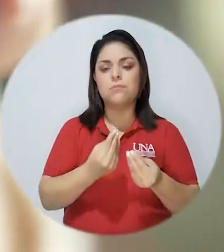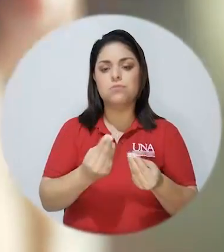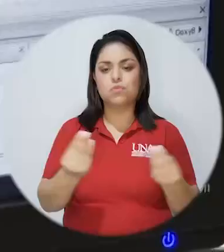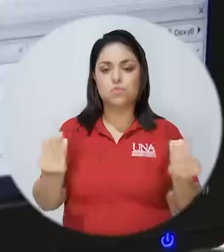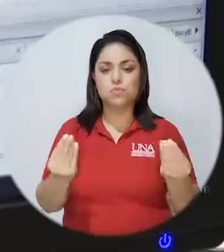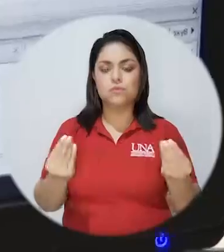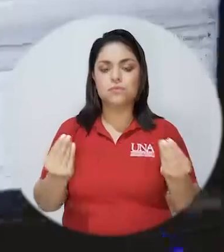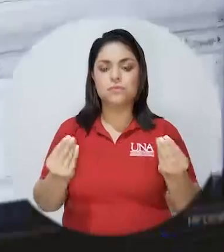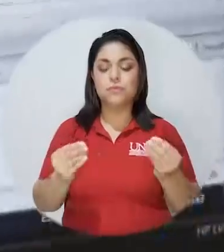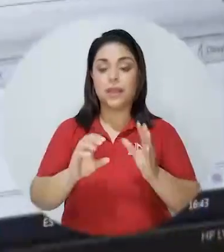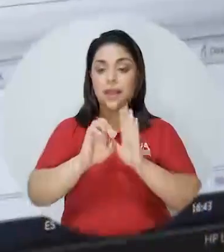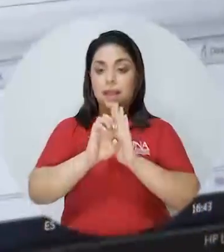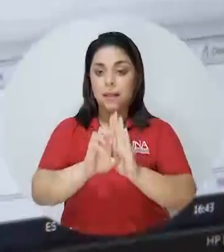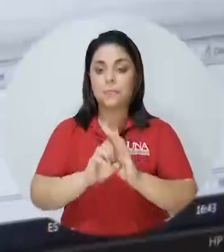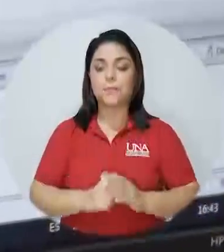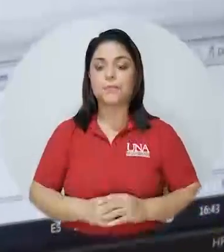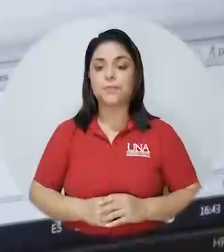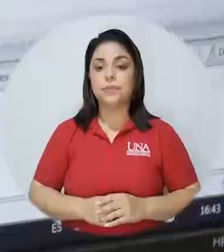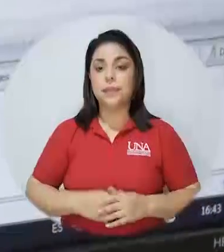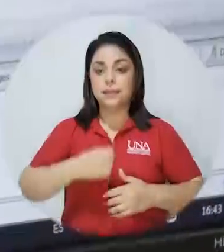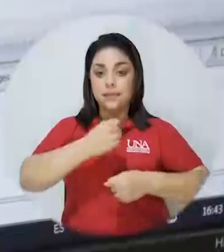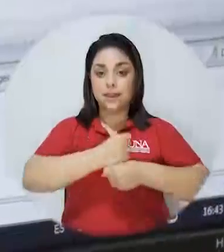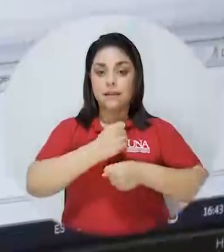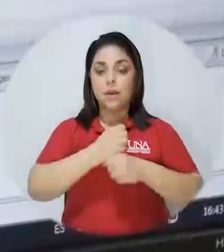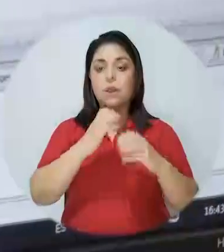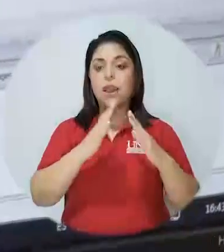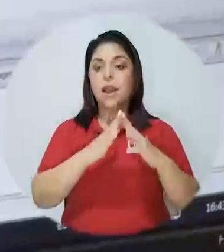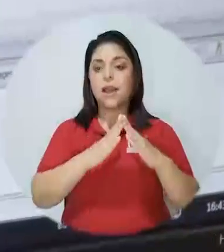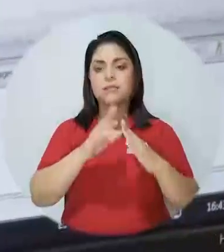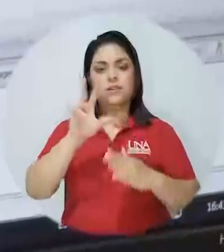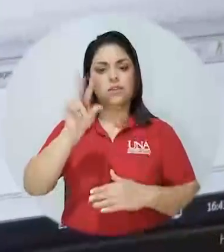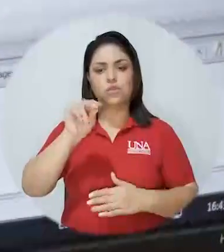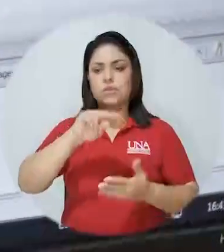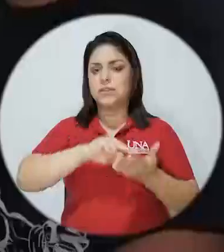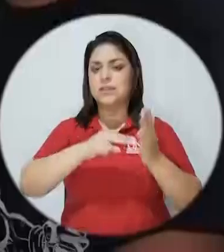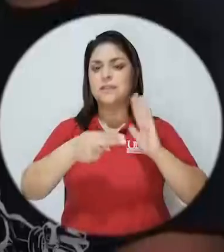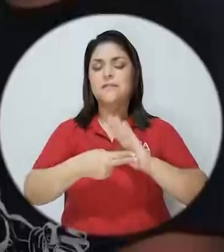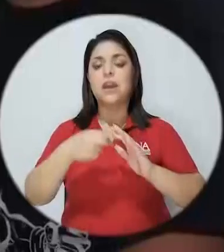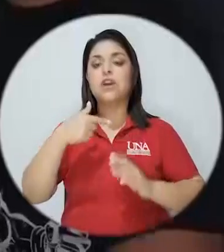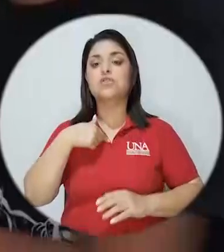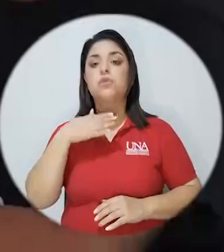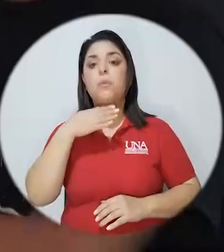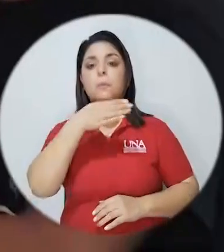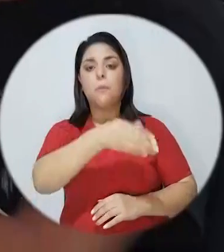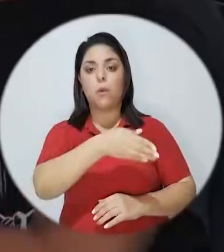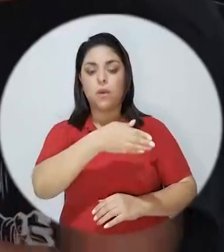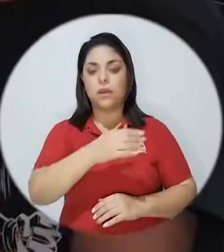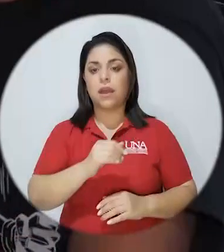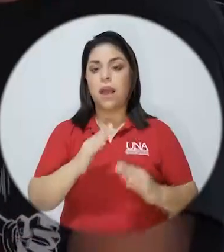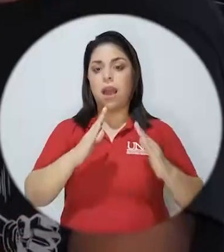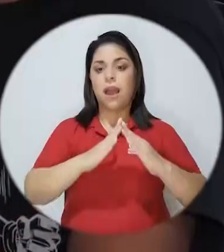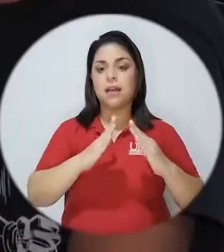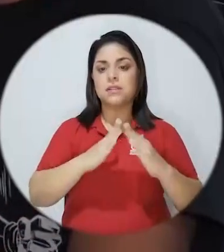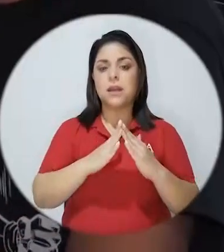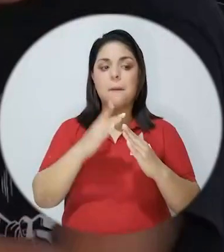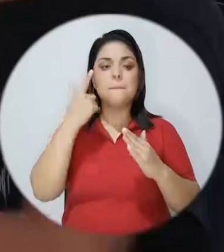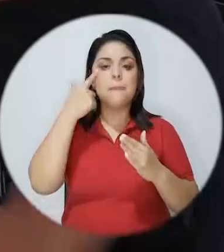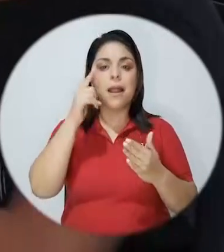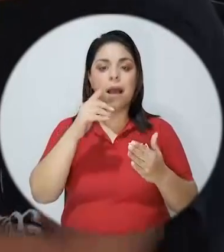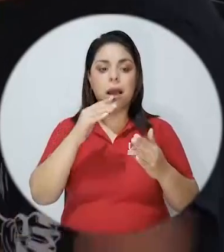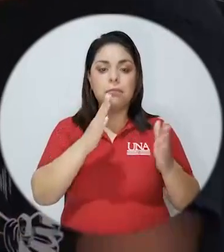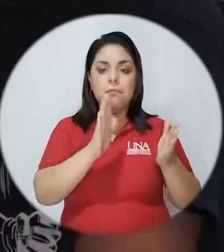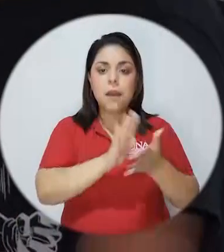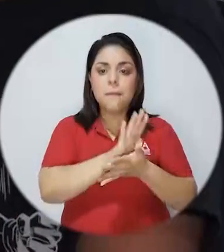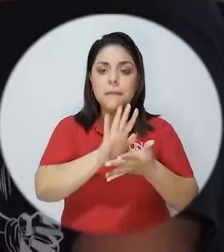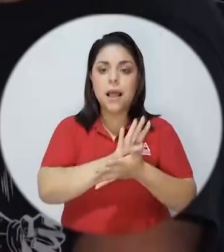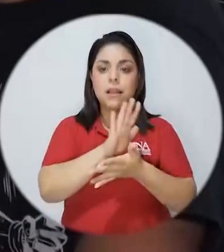montón. Es decir, teletrabajo no es que yo me vaya a la casa a hacer archivo, a acomodar papeles,